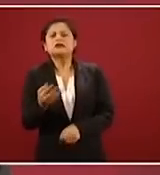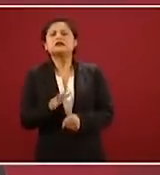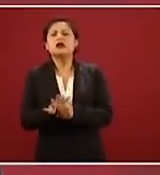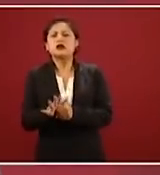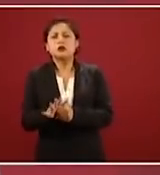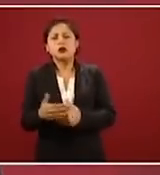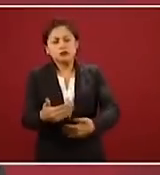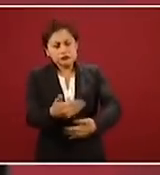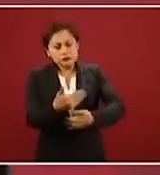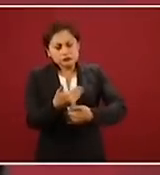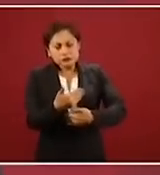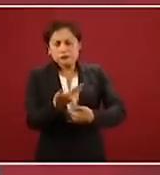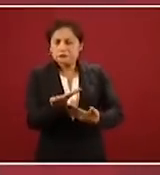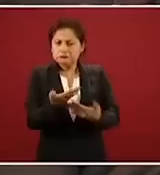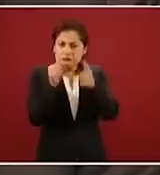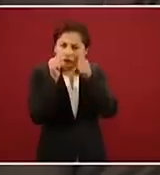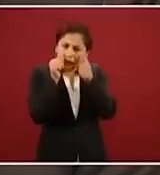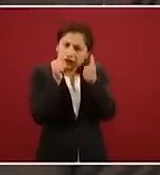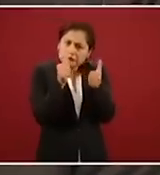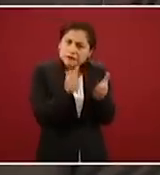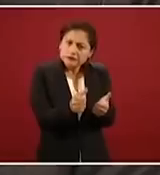atención, escucharlo.